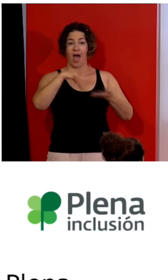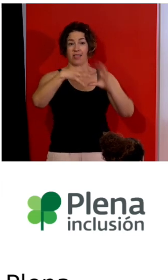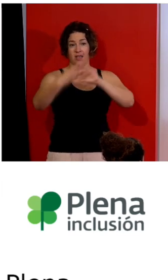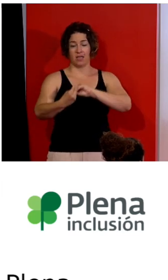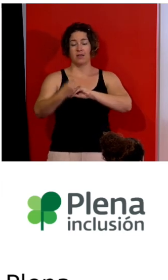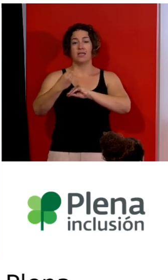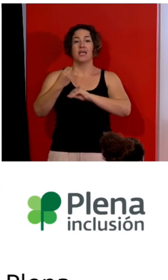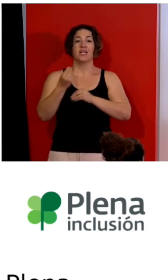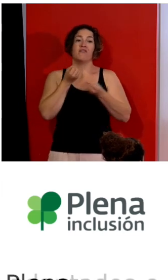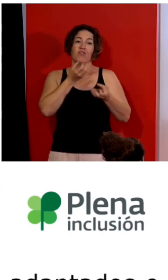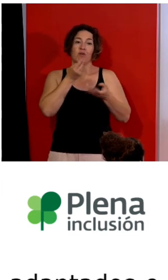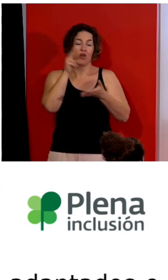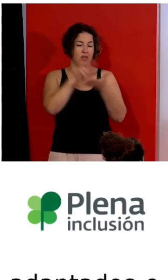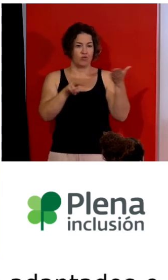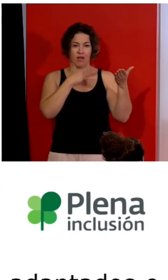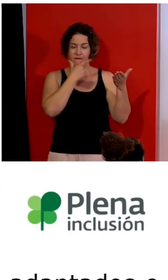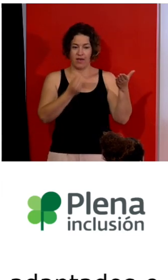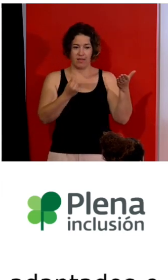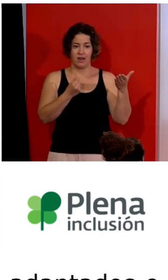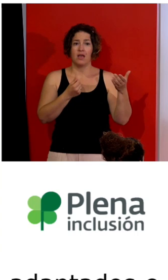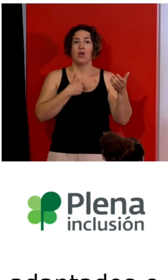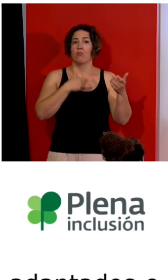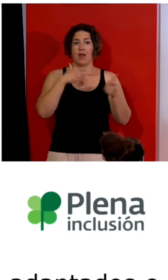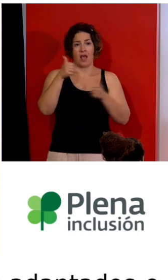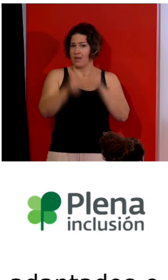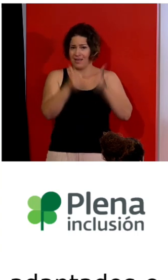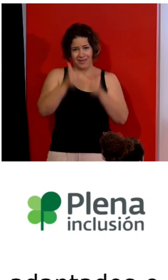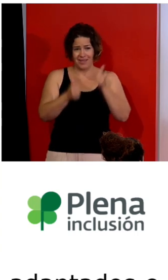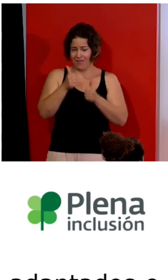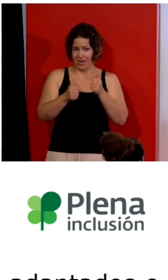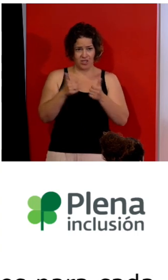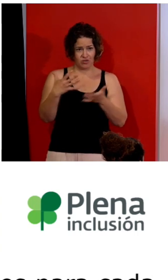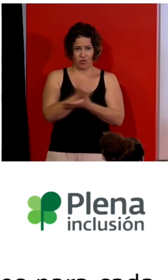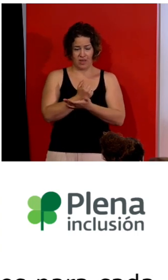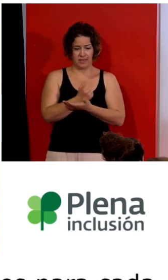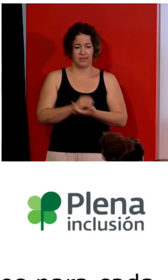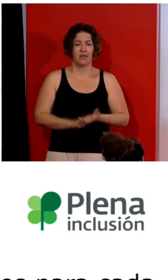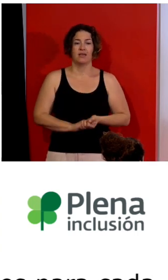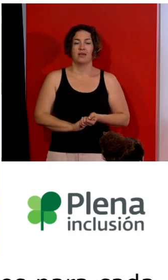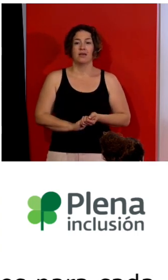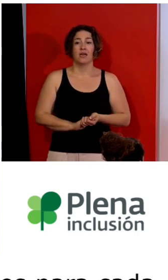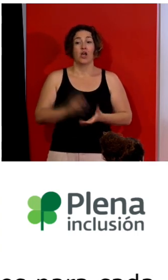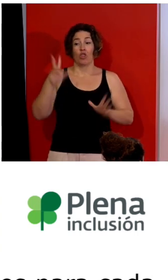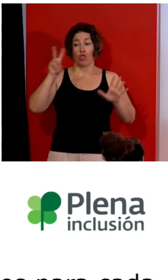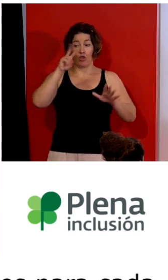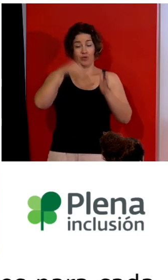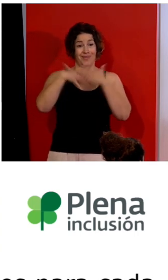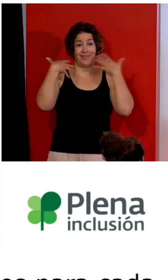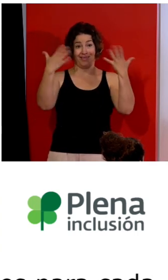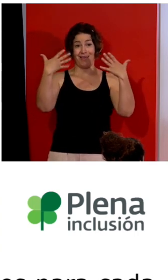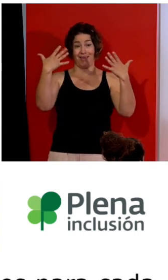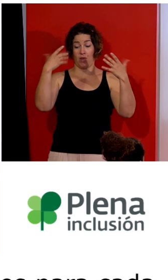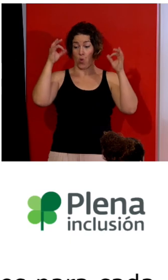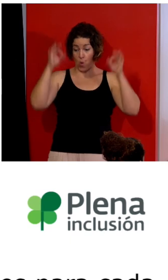lectura fácil disponibles para cada convocatoria. Desde 2010, año en que se convocaron por primera vez estas